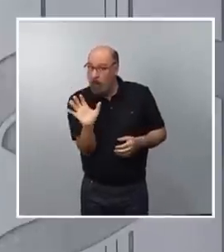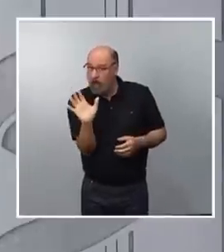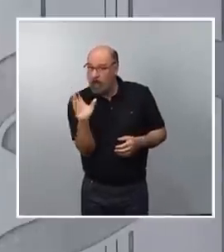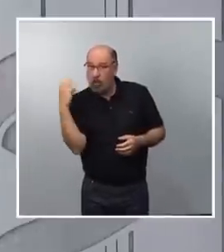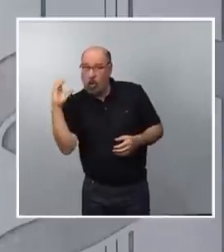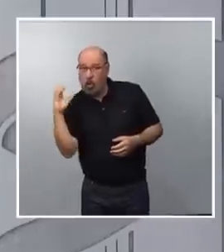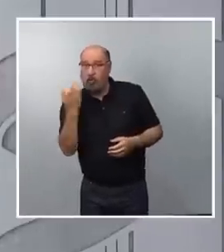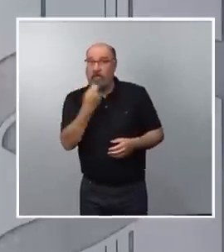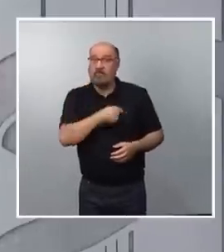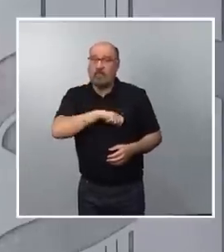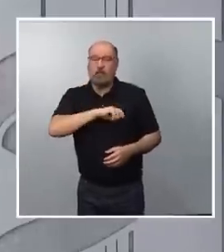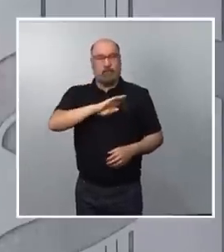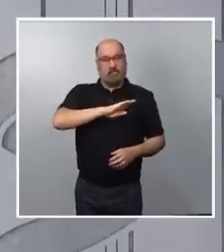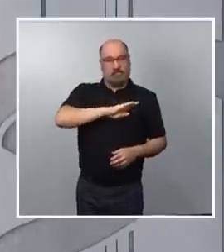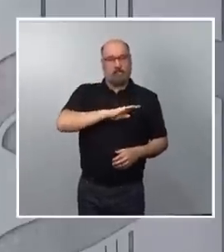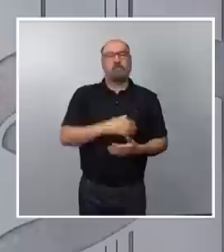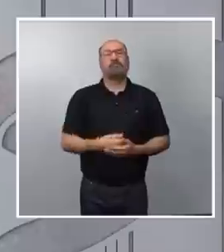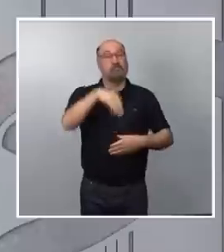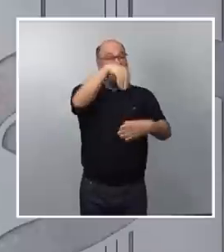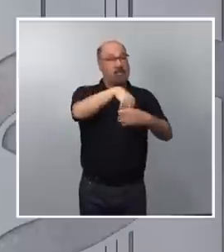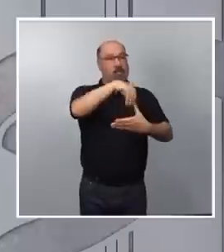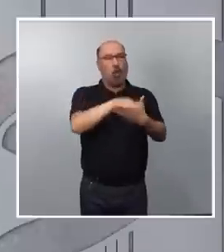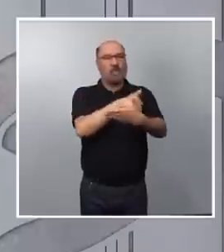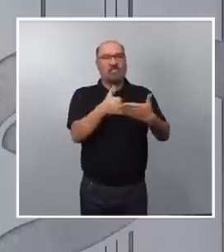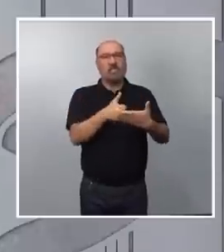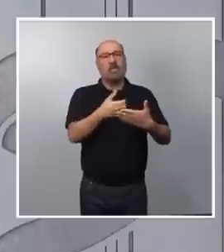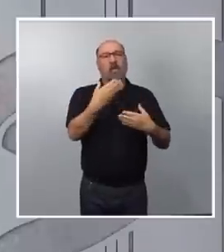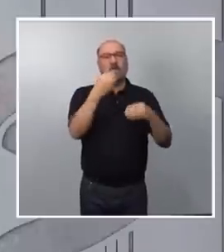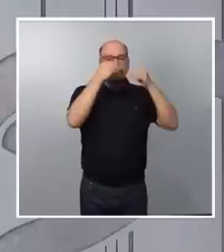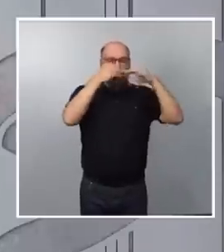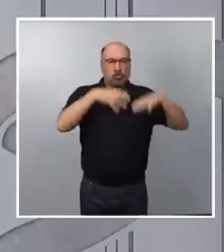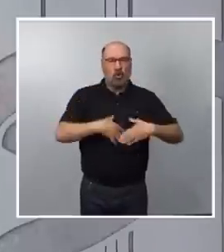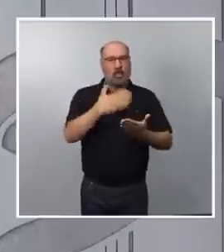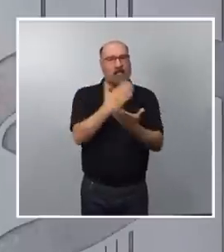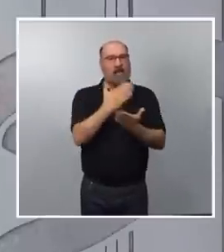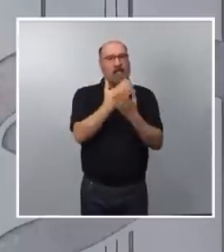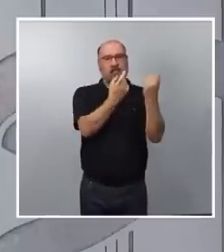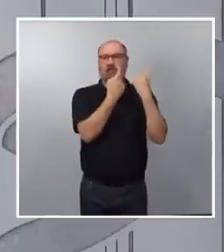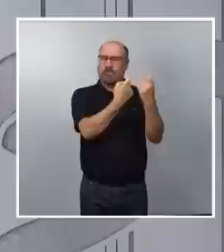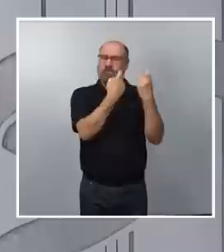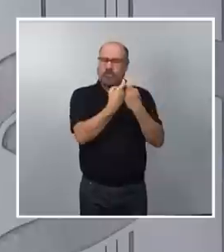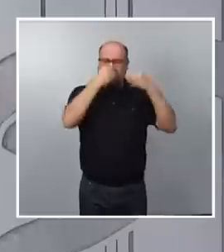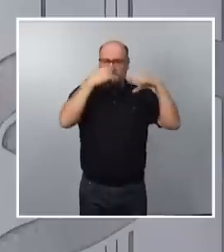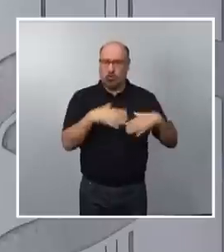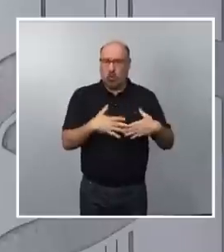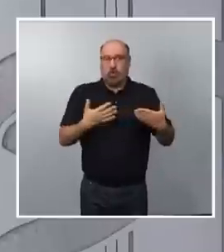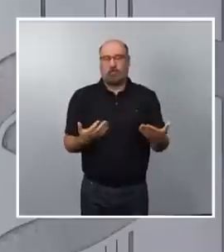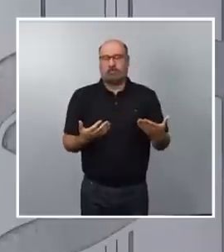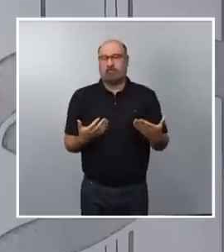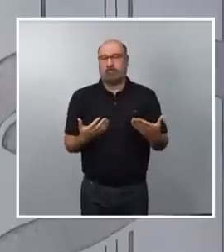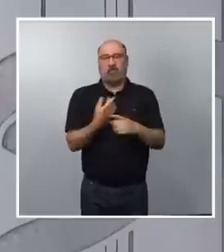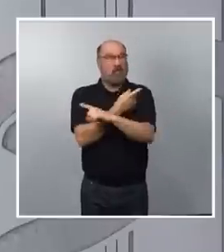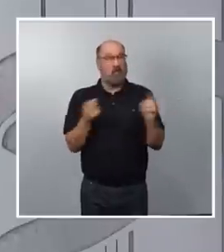Y nos daban las clases de historia. En general, no creo que en ninguna parte haya sido diferente.